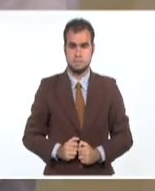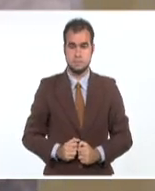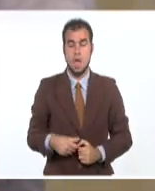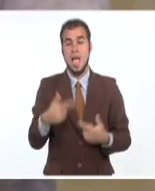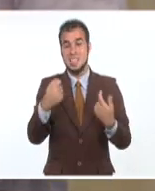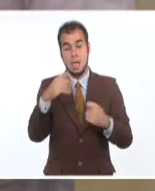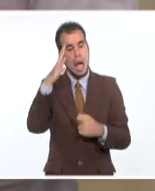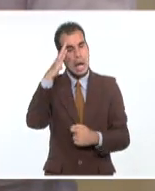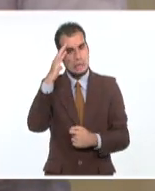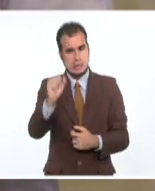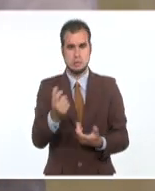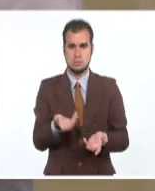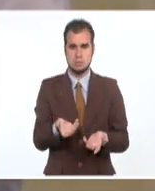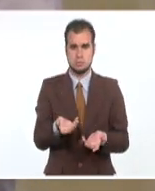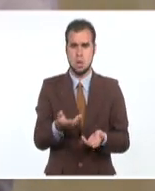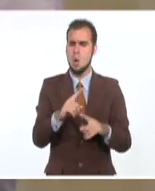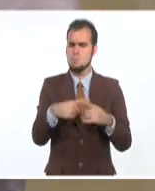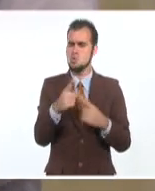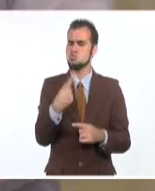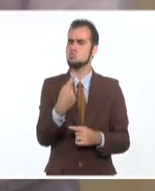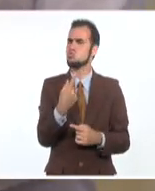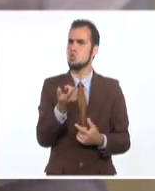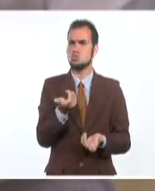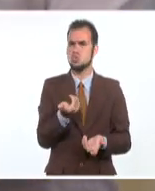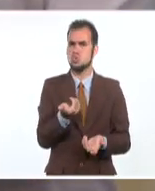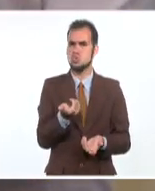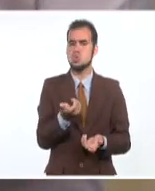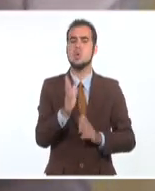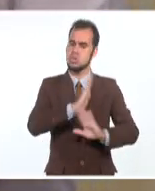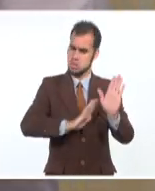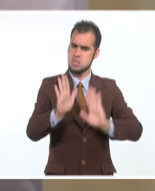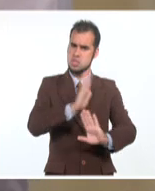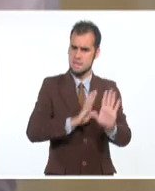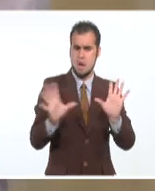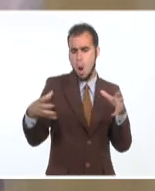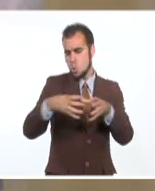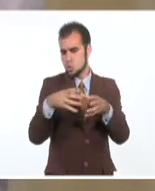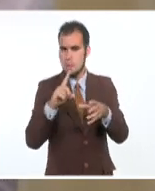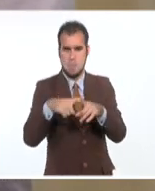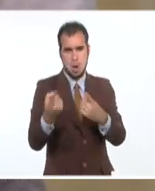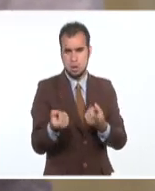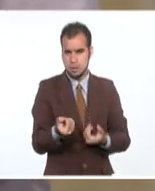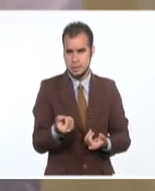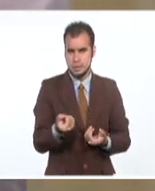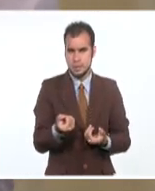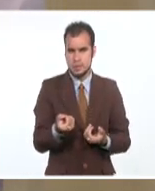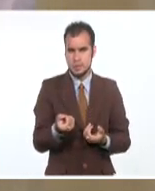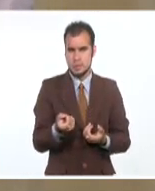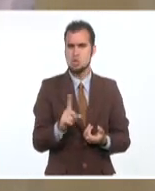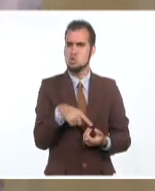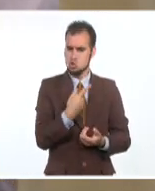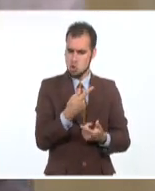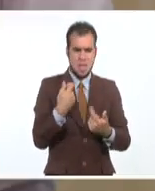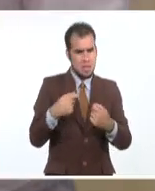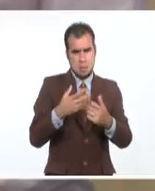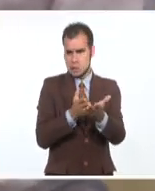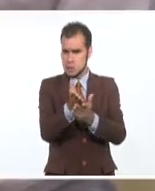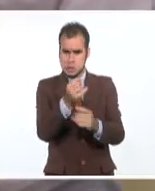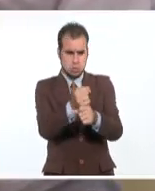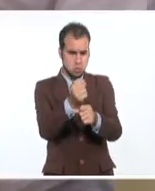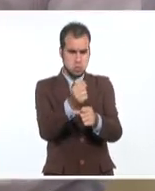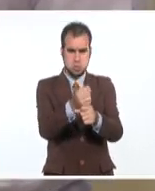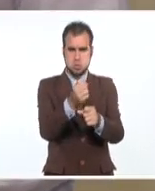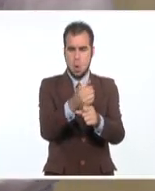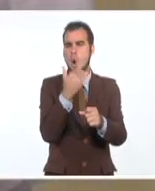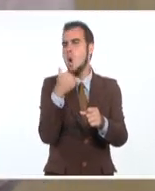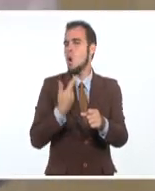entiendan por qué estamos defendiendo la unidad, por qué estamos defendiendo la continuidad y cómo lo tenemos que hacer.